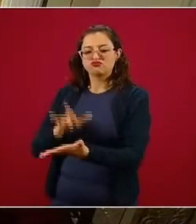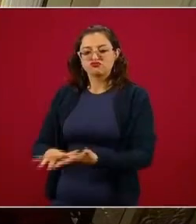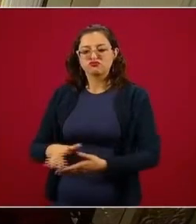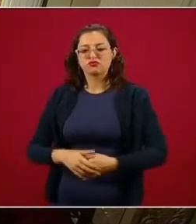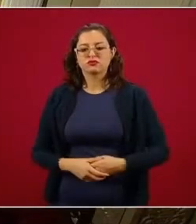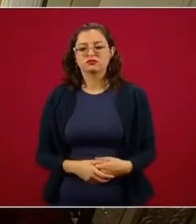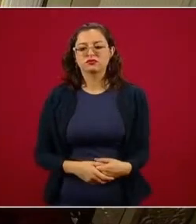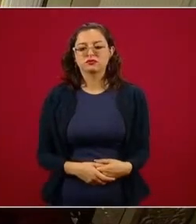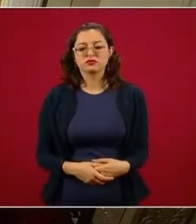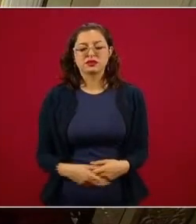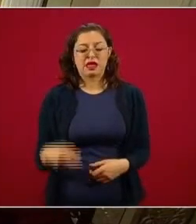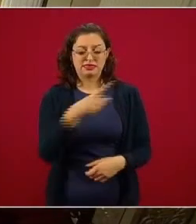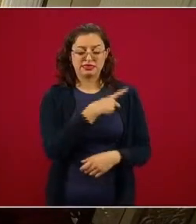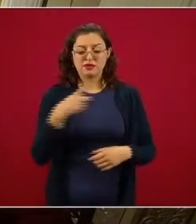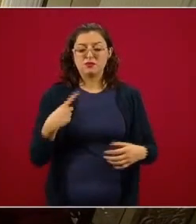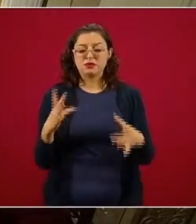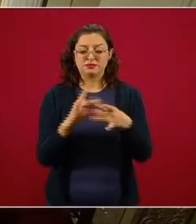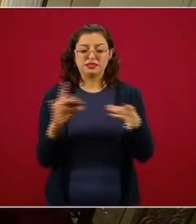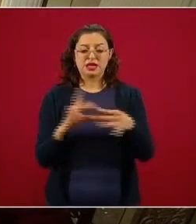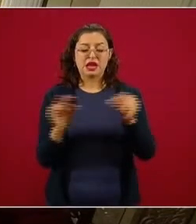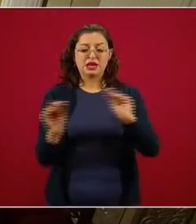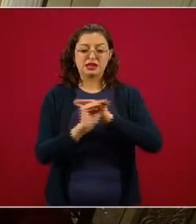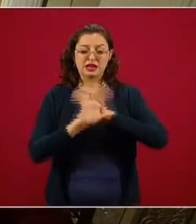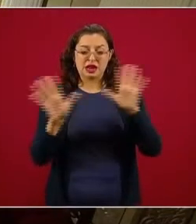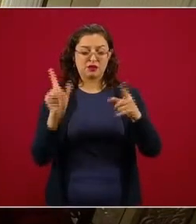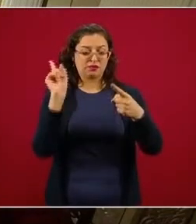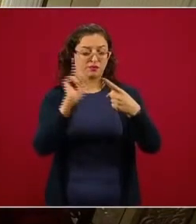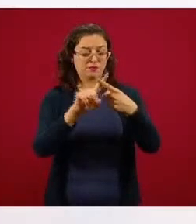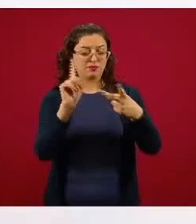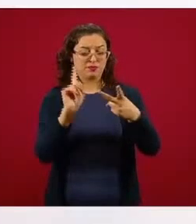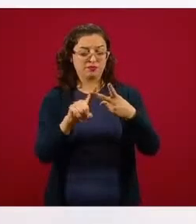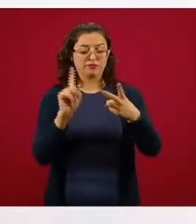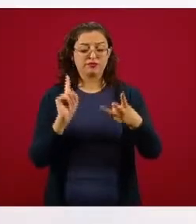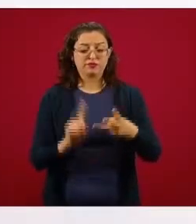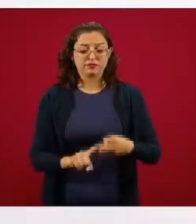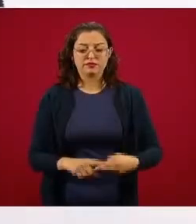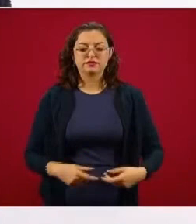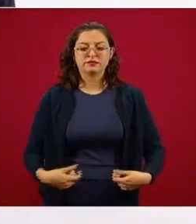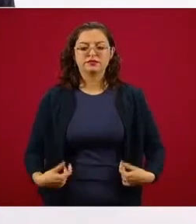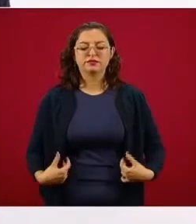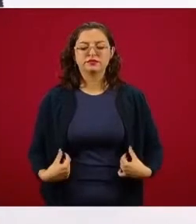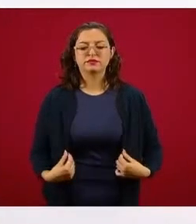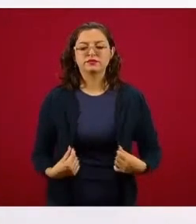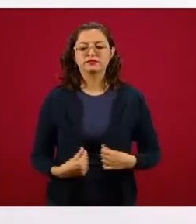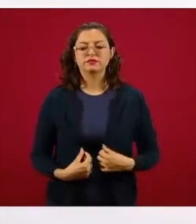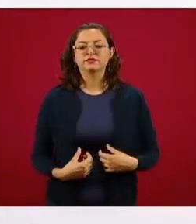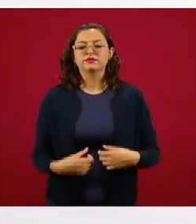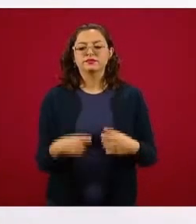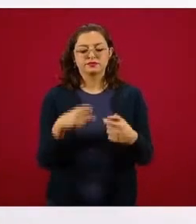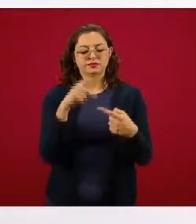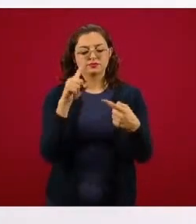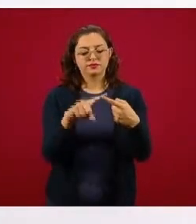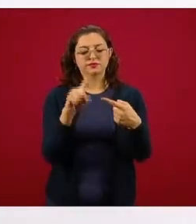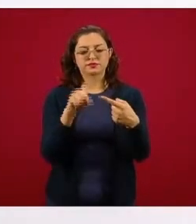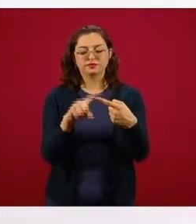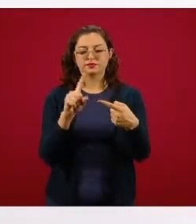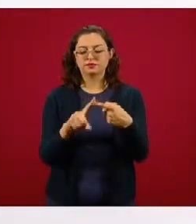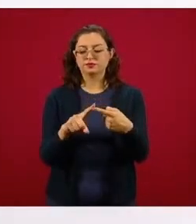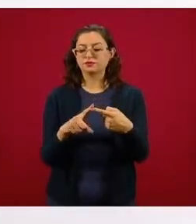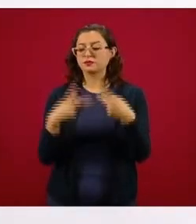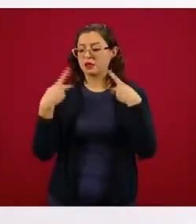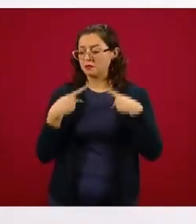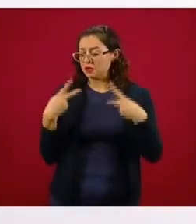Aclaro tres cuestiones. Primero, que los de abajo, los de la